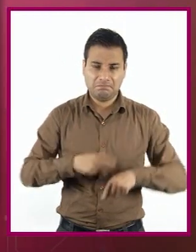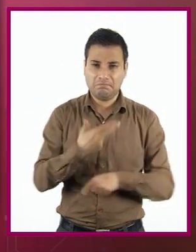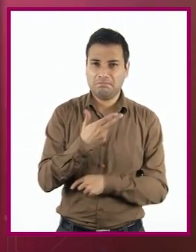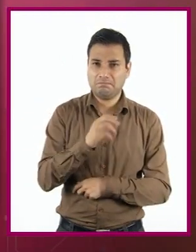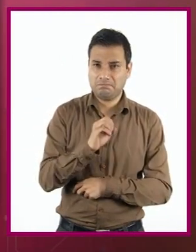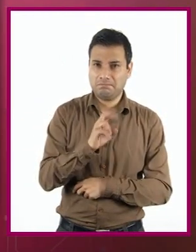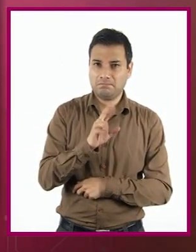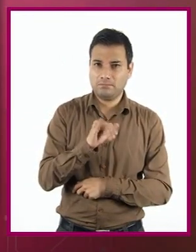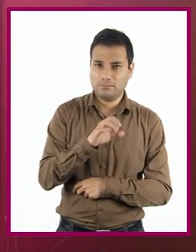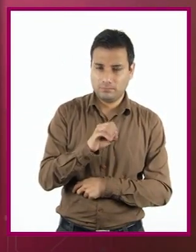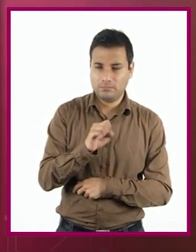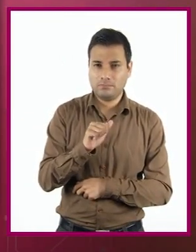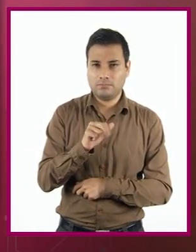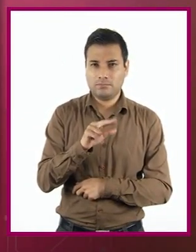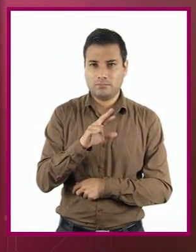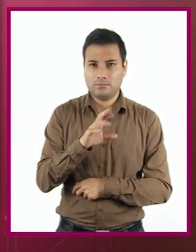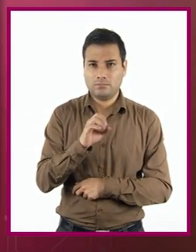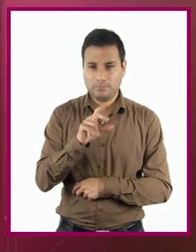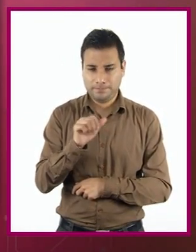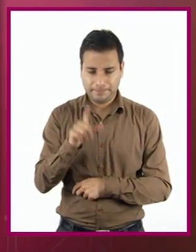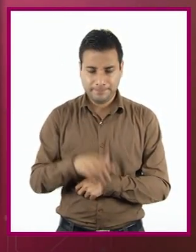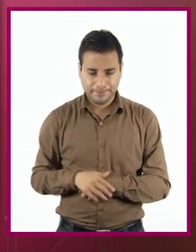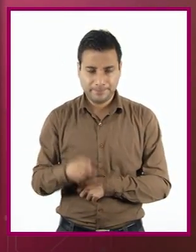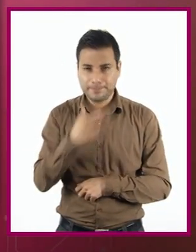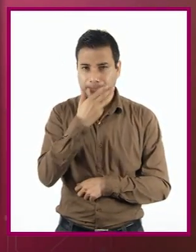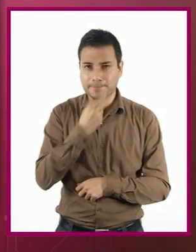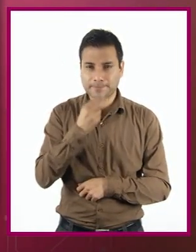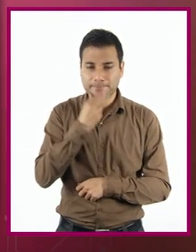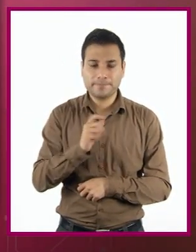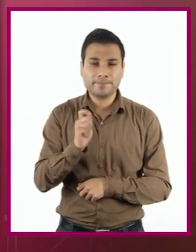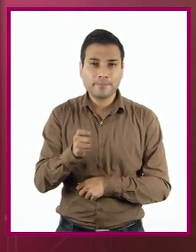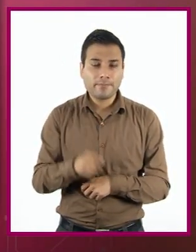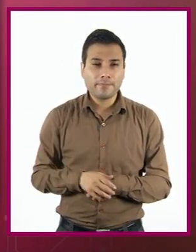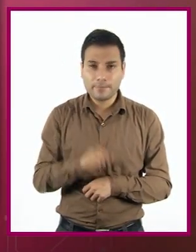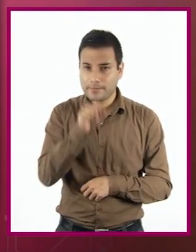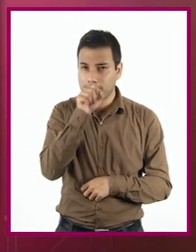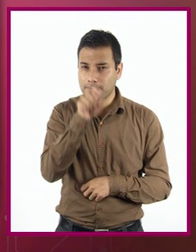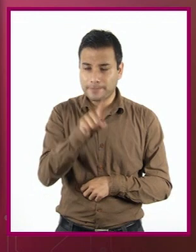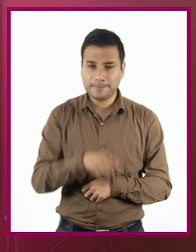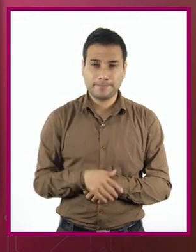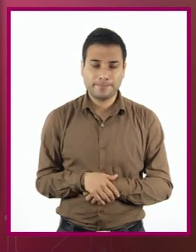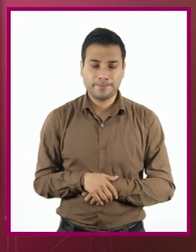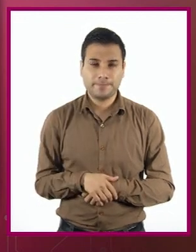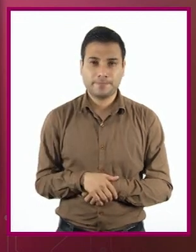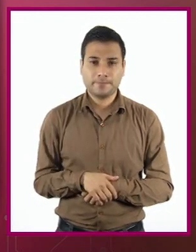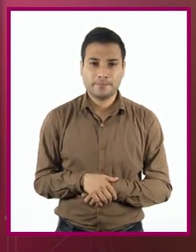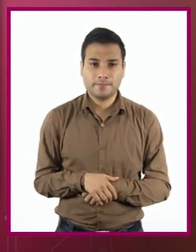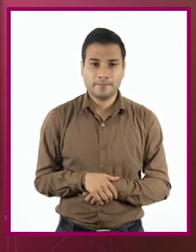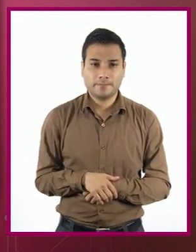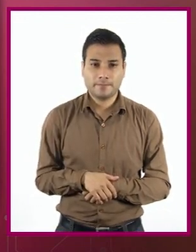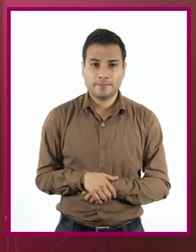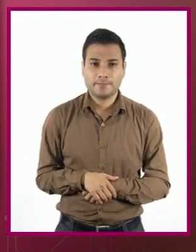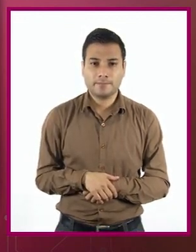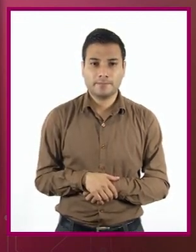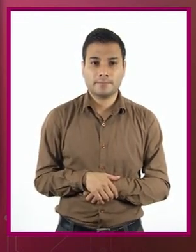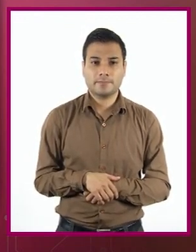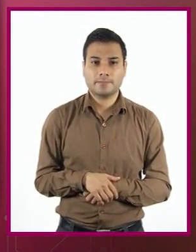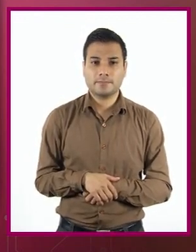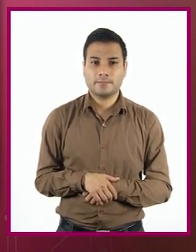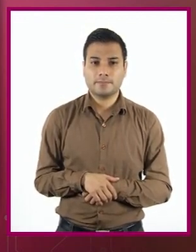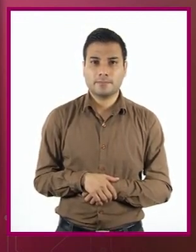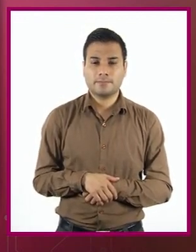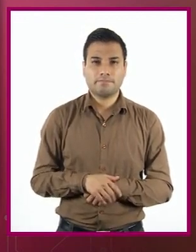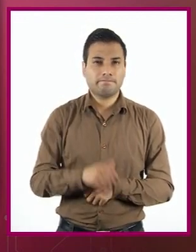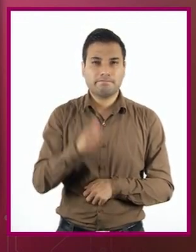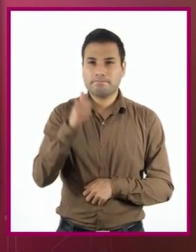Sandoval y Trujillo, que eran también, siempre se andaba buscando